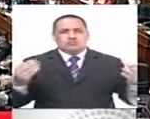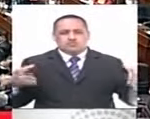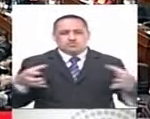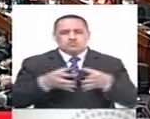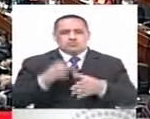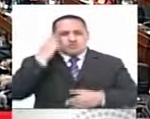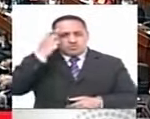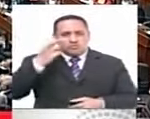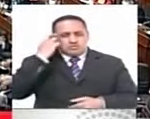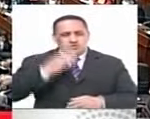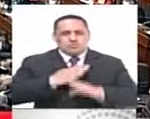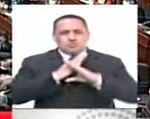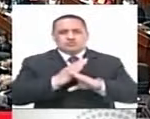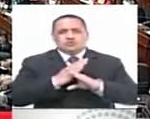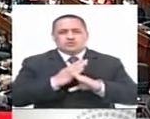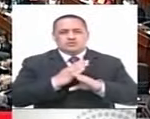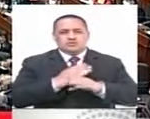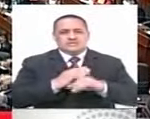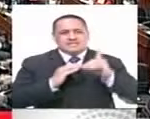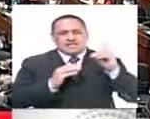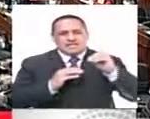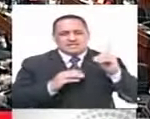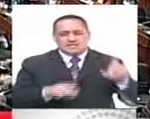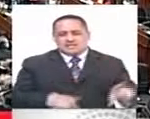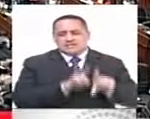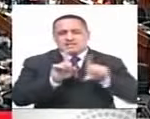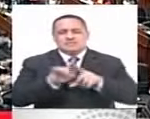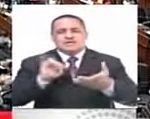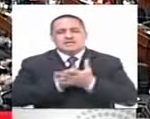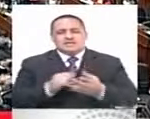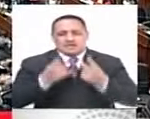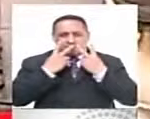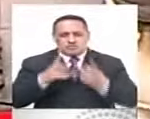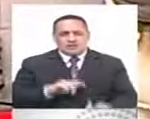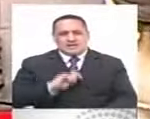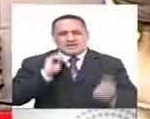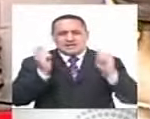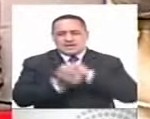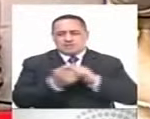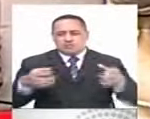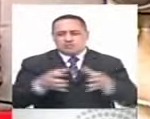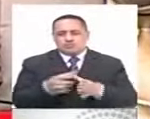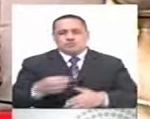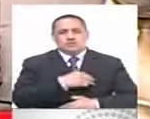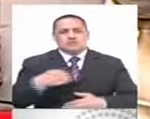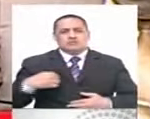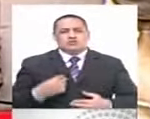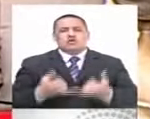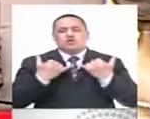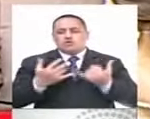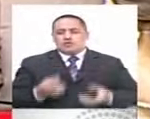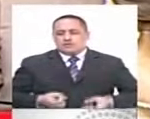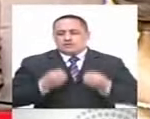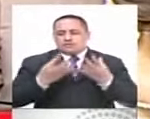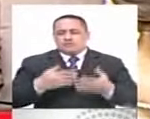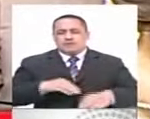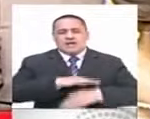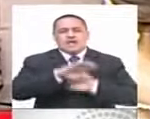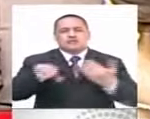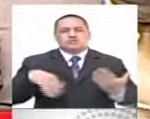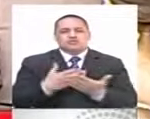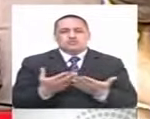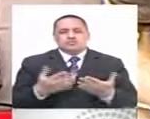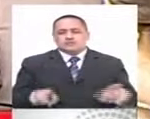bancadas de oposición derechista que provocó la renovación del gabinete proclamen a los cuatro